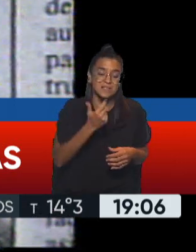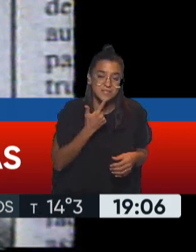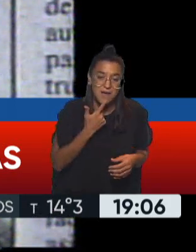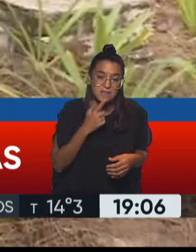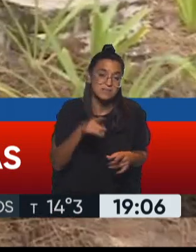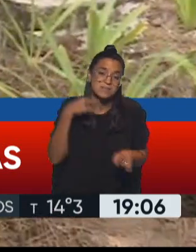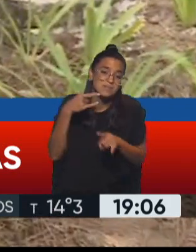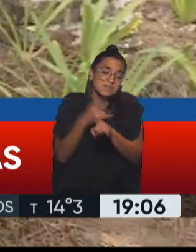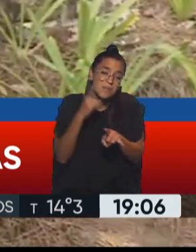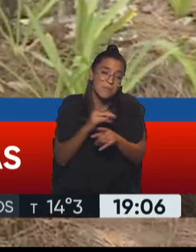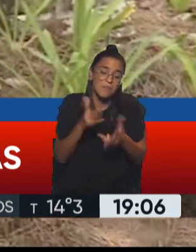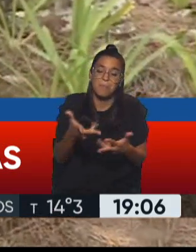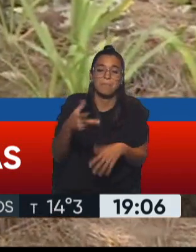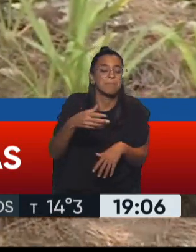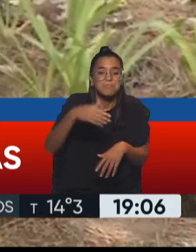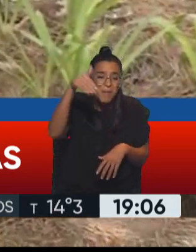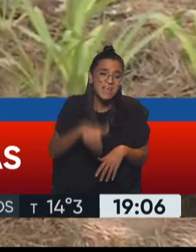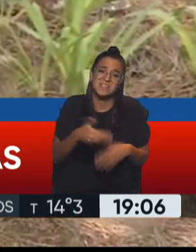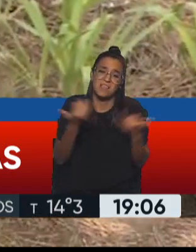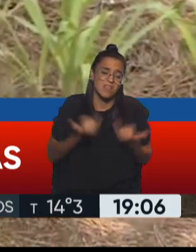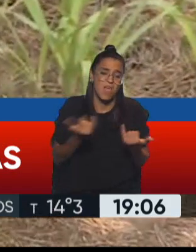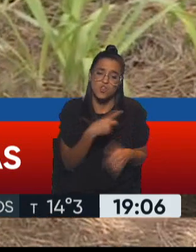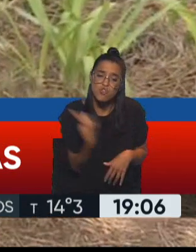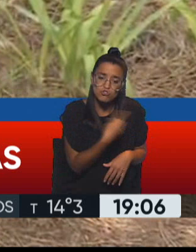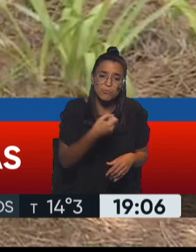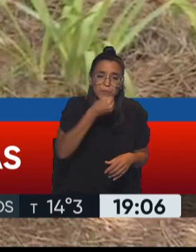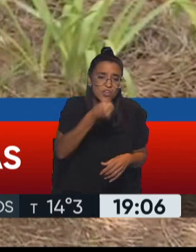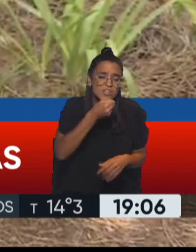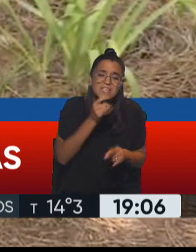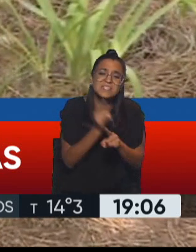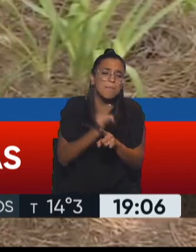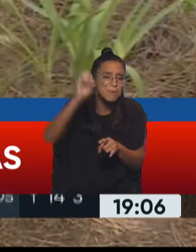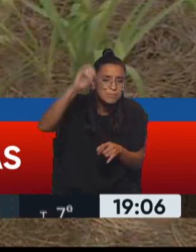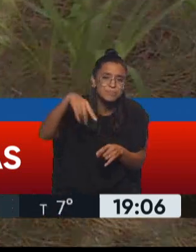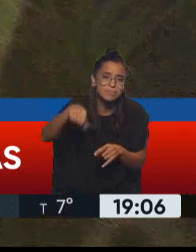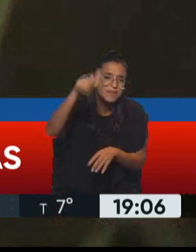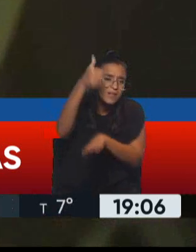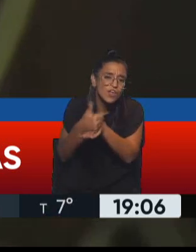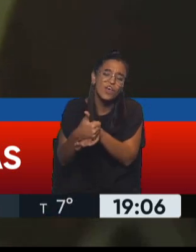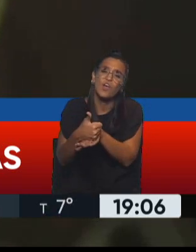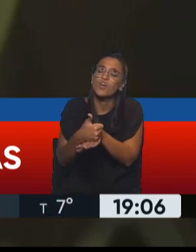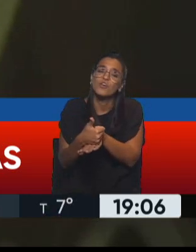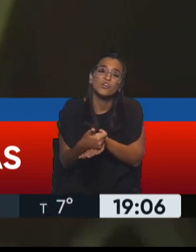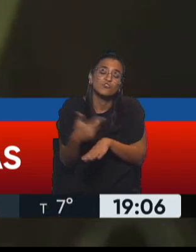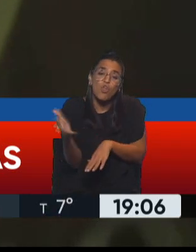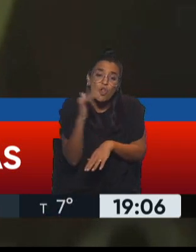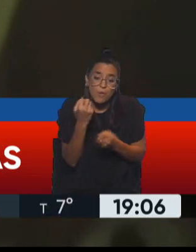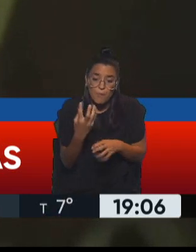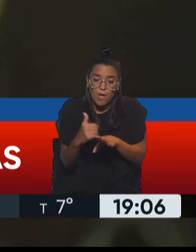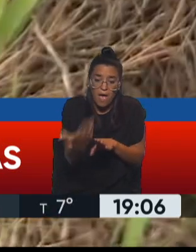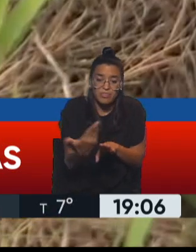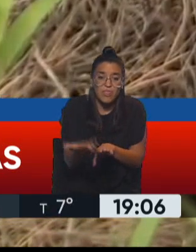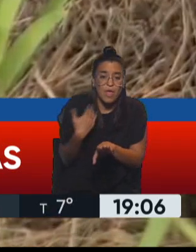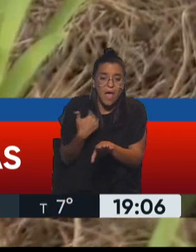siempre, está presente, y para los que somos periodistas está presente todos los días, porque hay un antes y un después